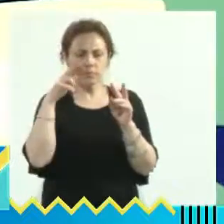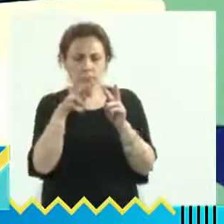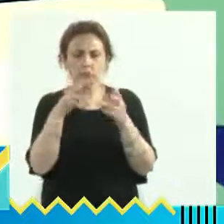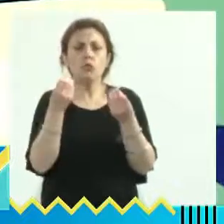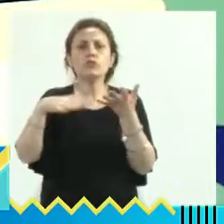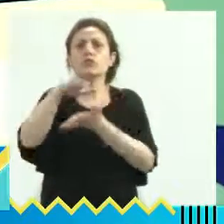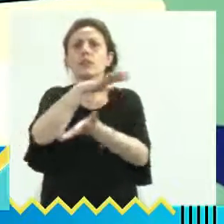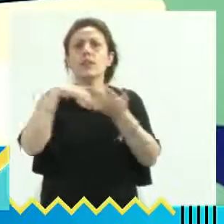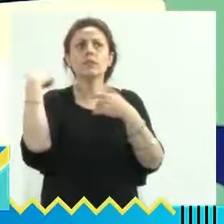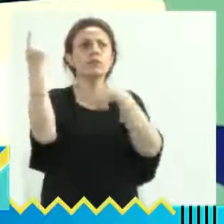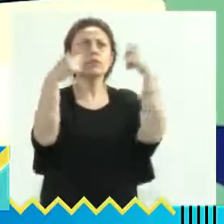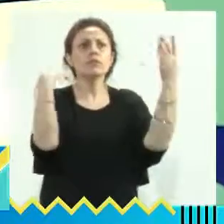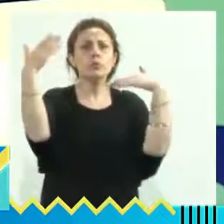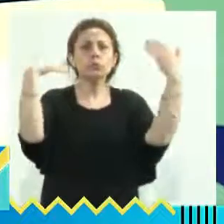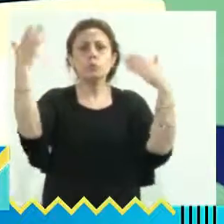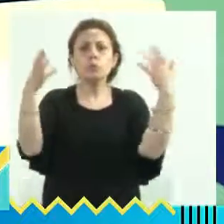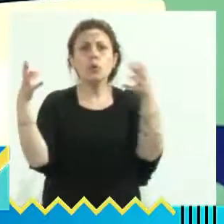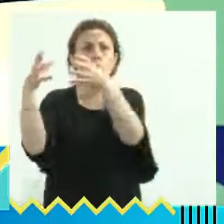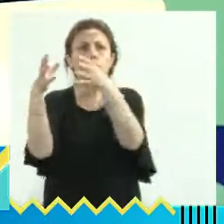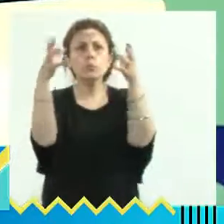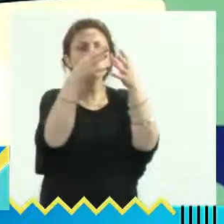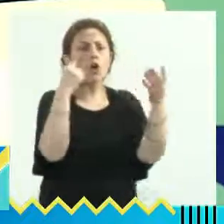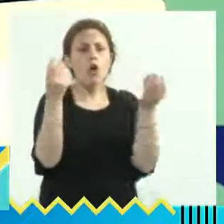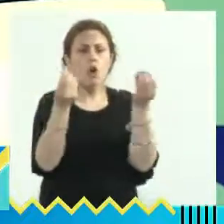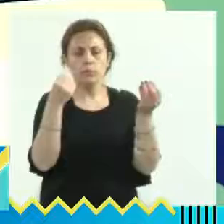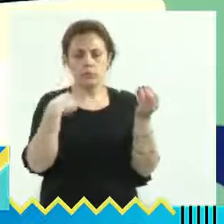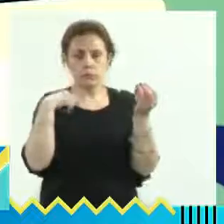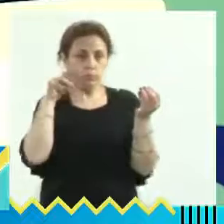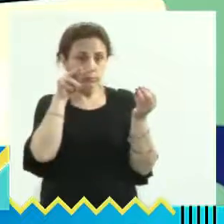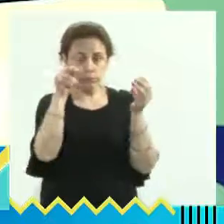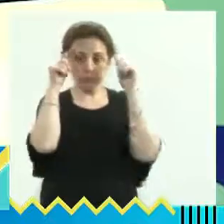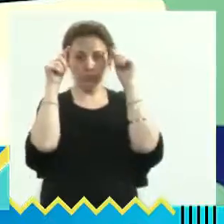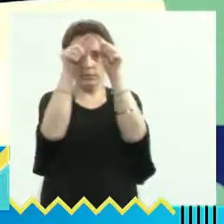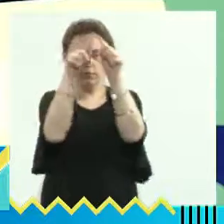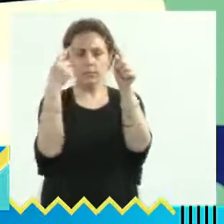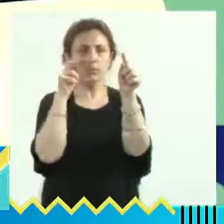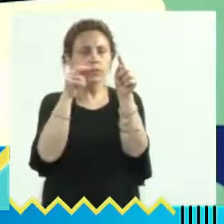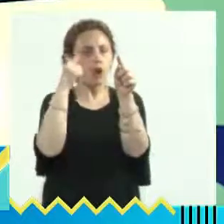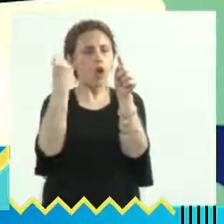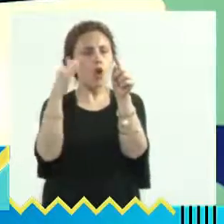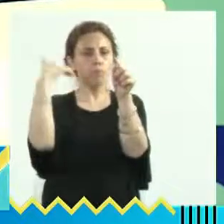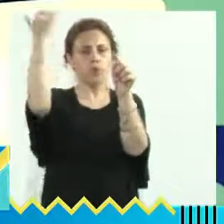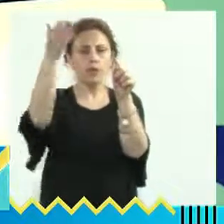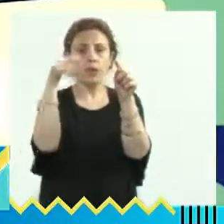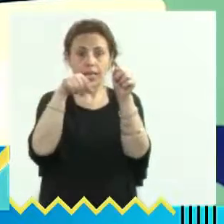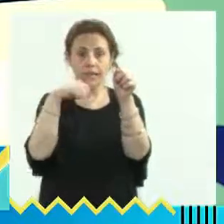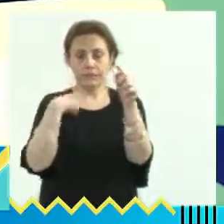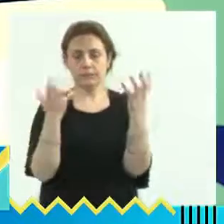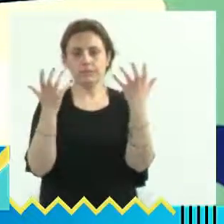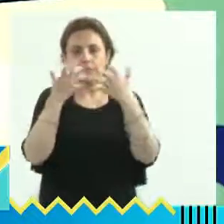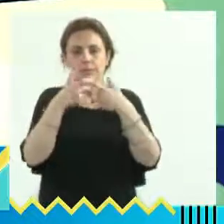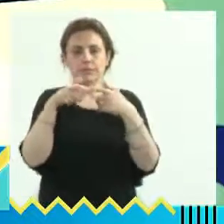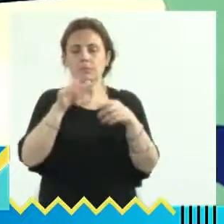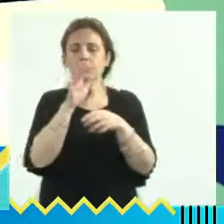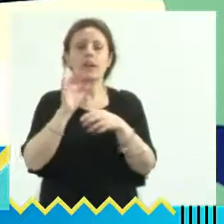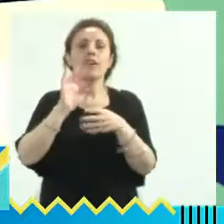conjunto, nuestra perspectiva es diferente a la que... Y esa combinación es lo que hace rica la